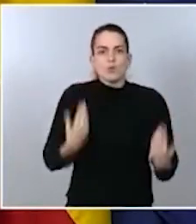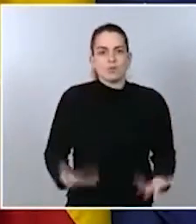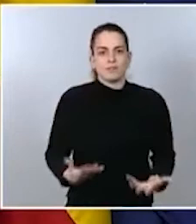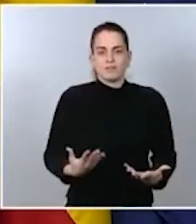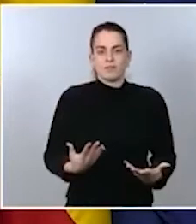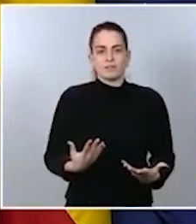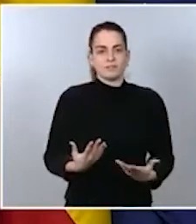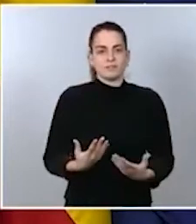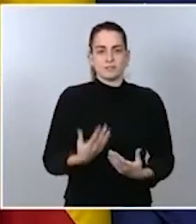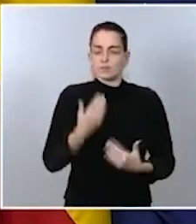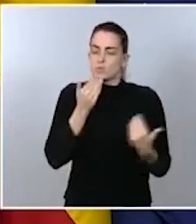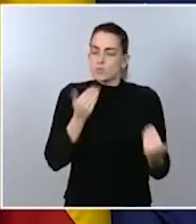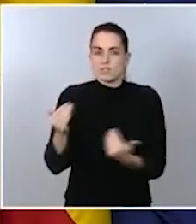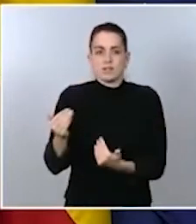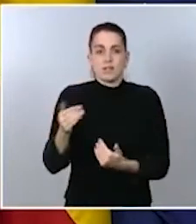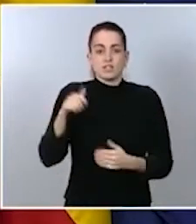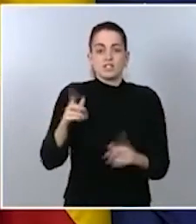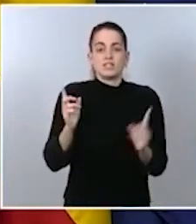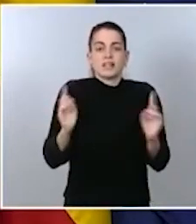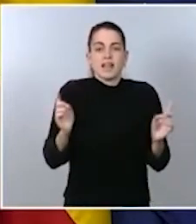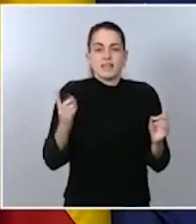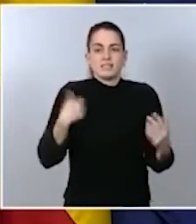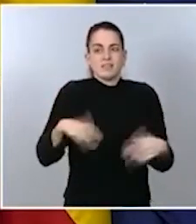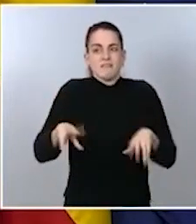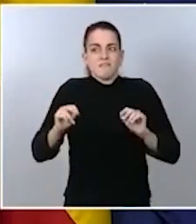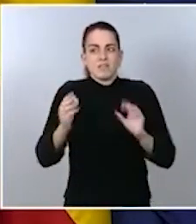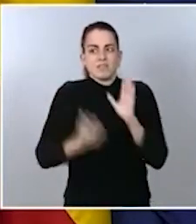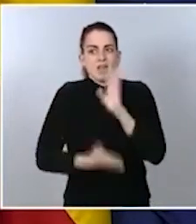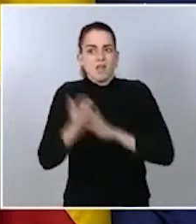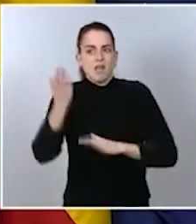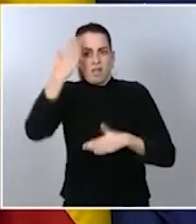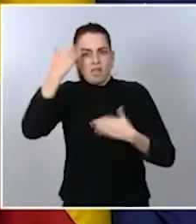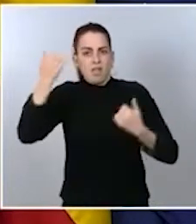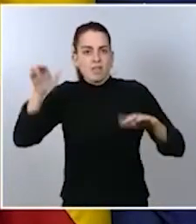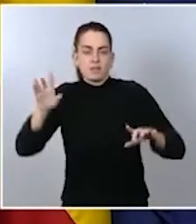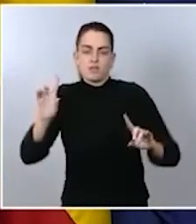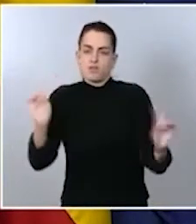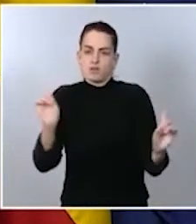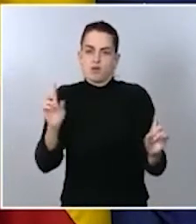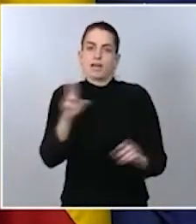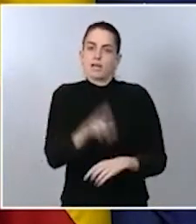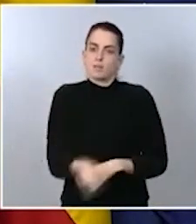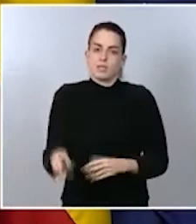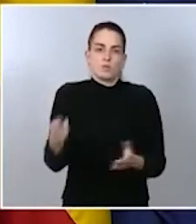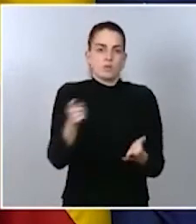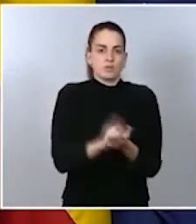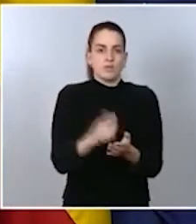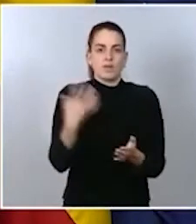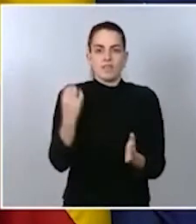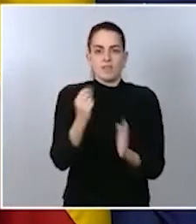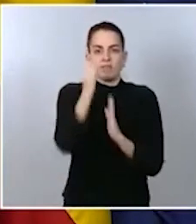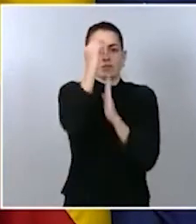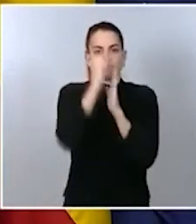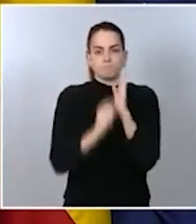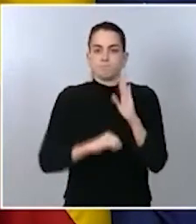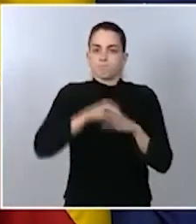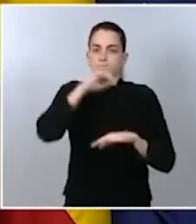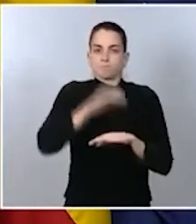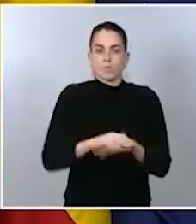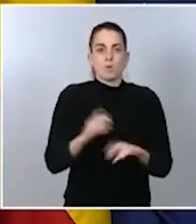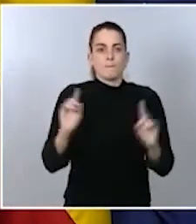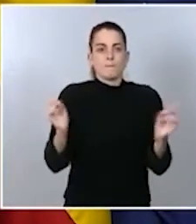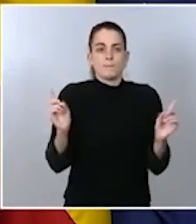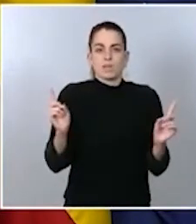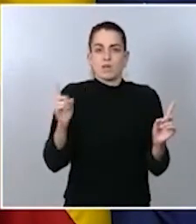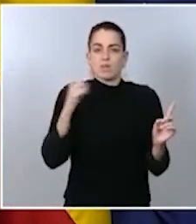claro que la alerta no ha terminado y lo repetiremos y que es necesario seguir extremando la precaución y la prudencia tanto